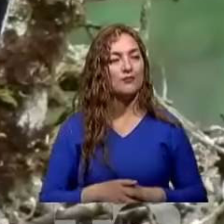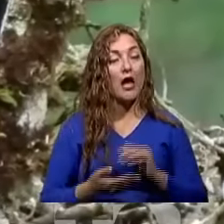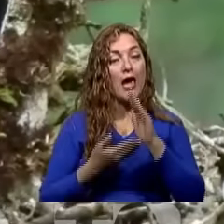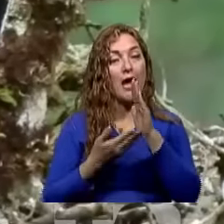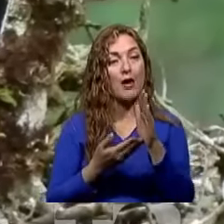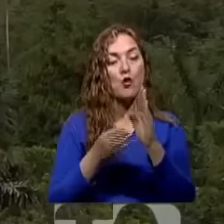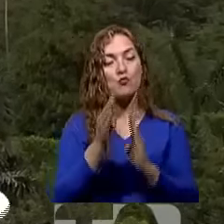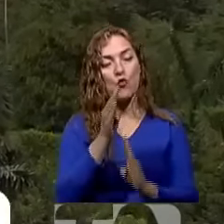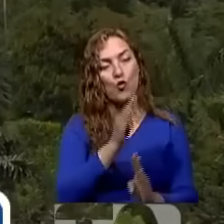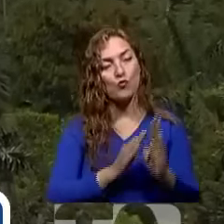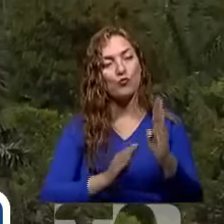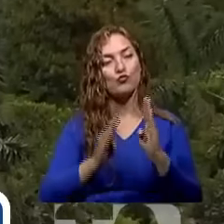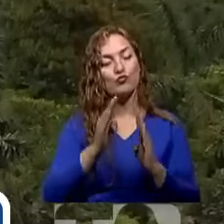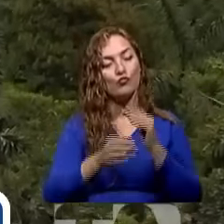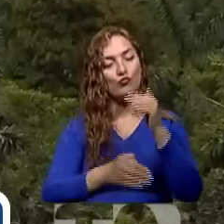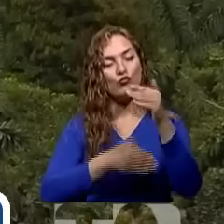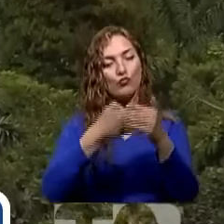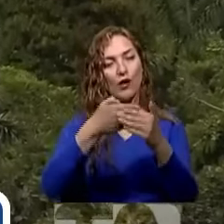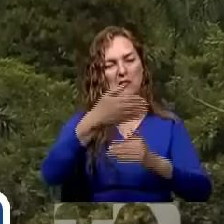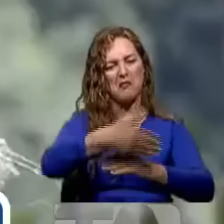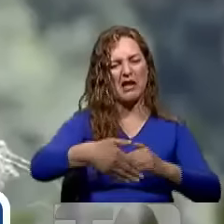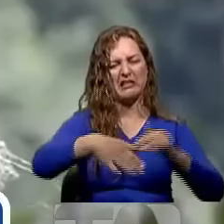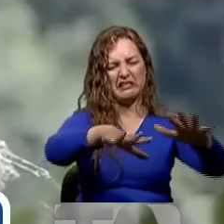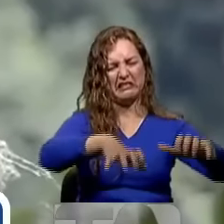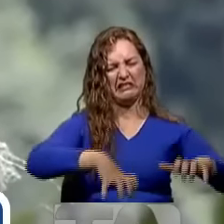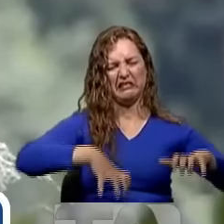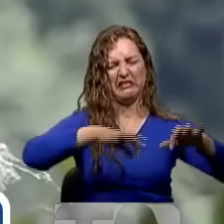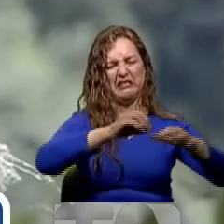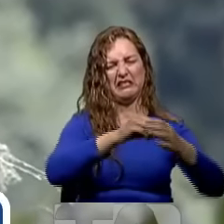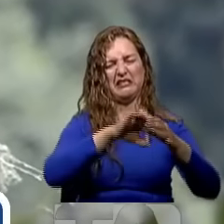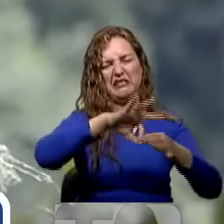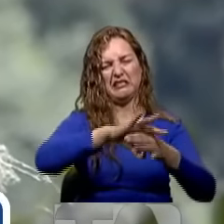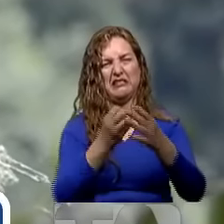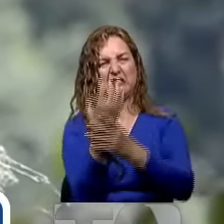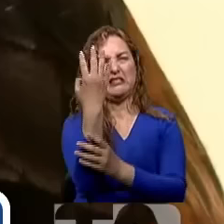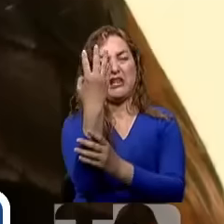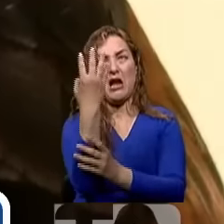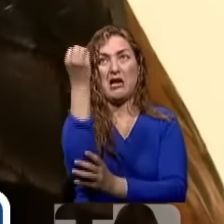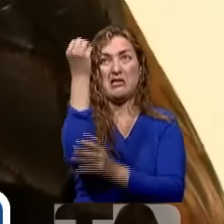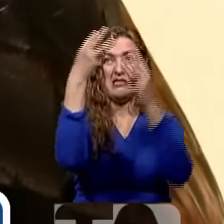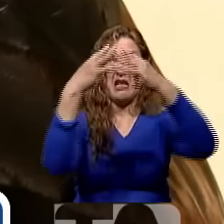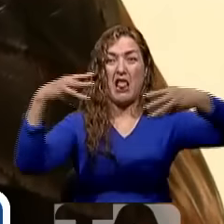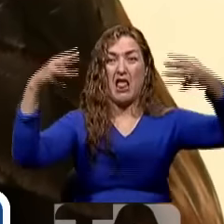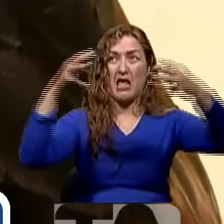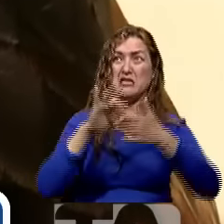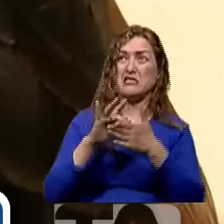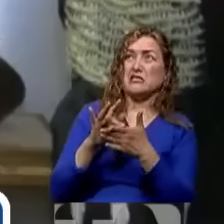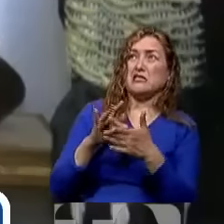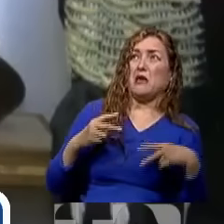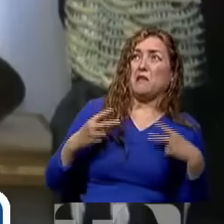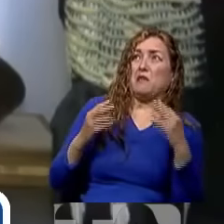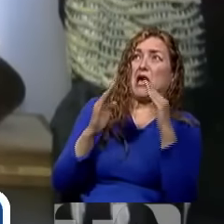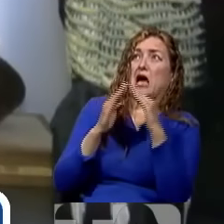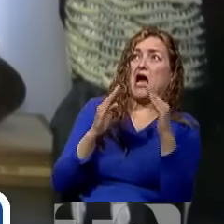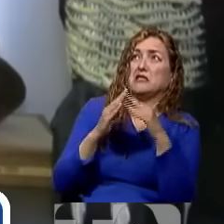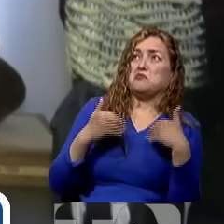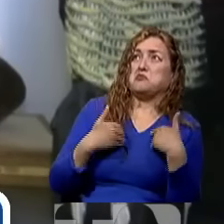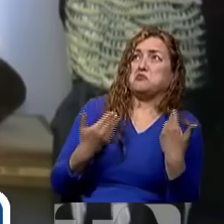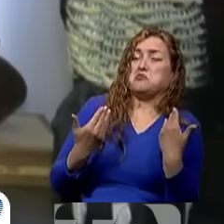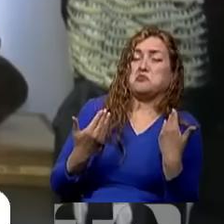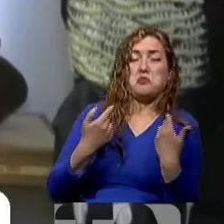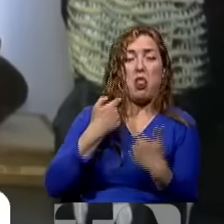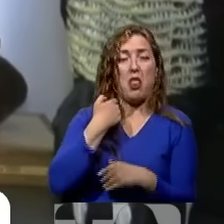la biología, el avance de la frontera agrícola y la instalación de cableado eléctrico los ponen en riesgo. Pero esta especie es